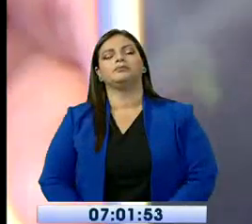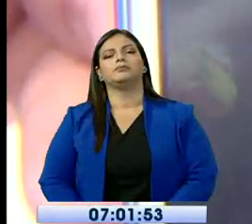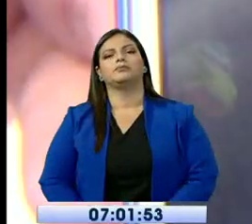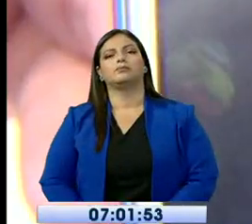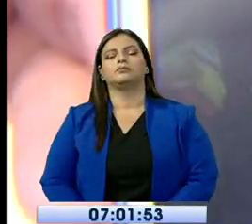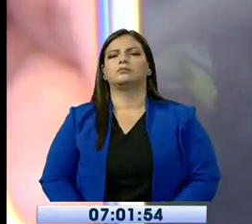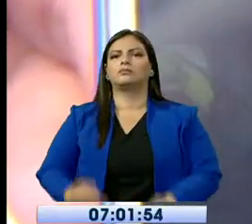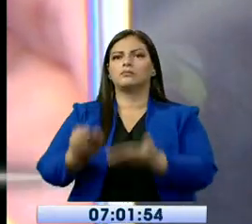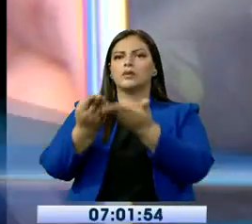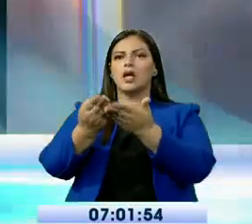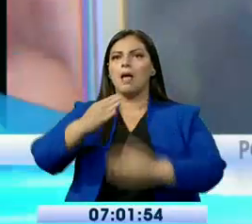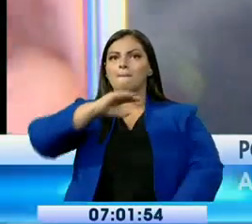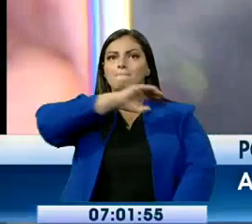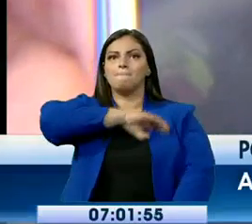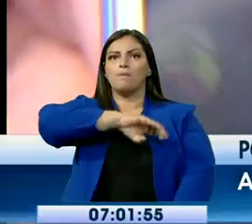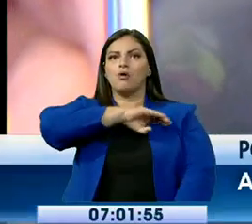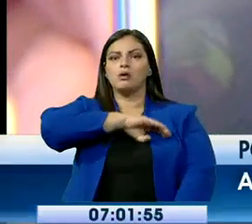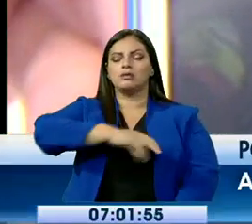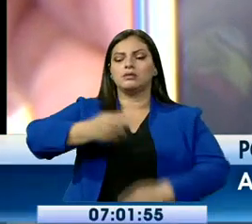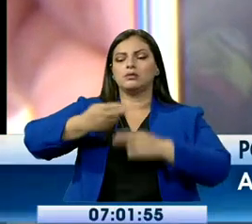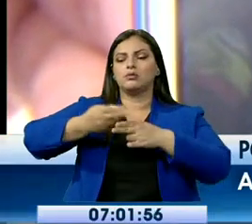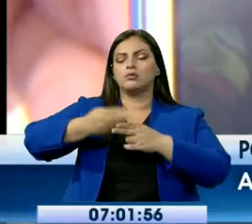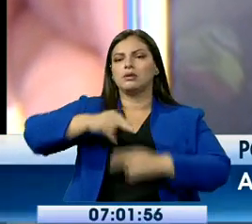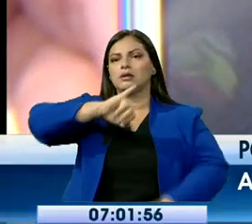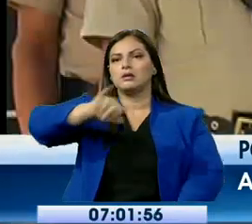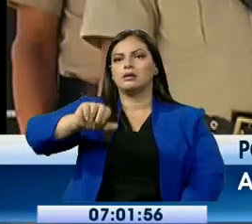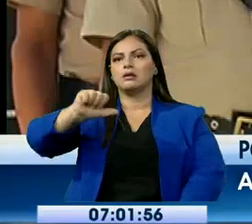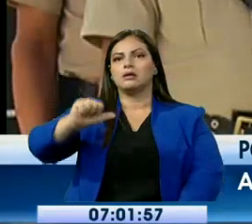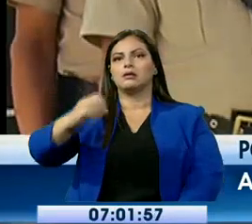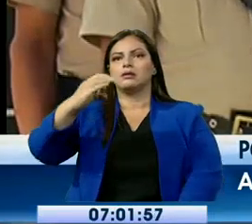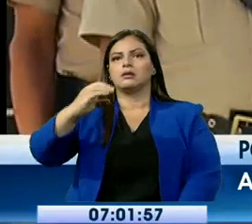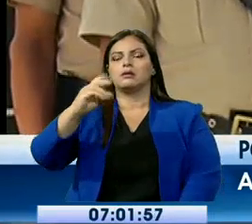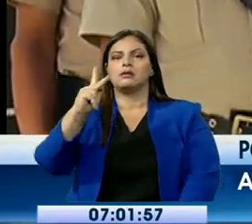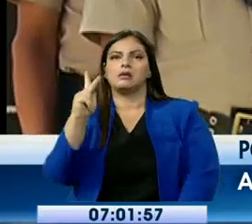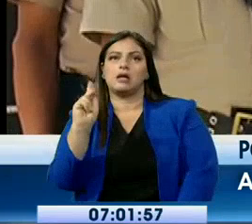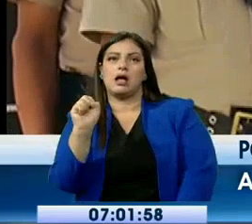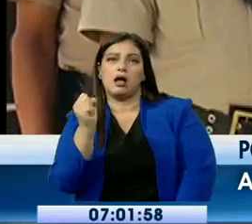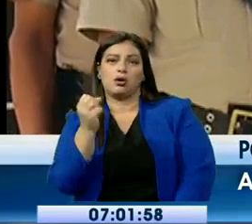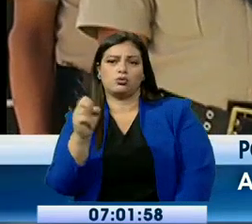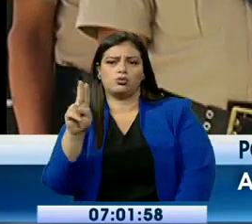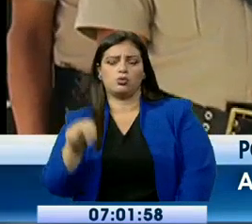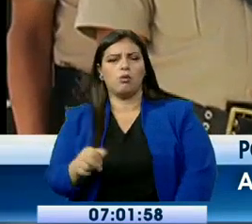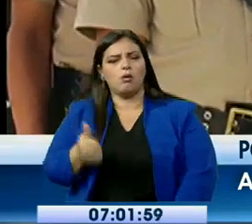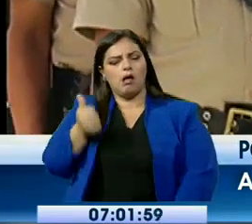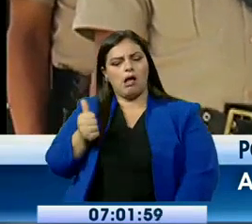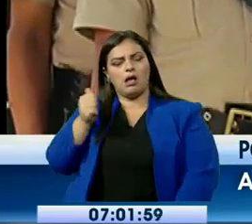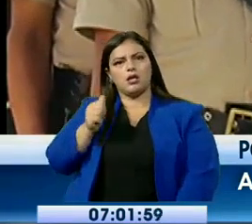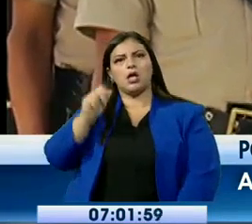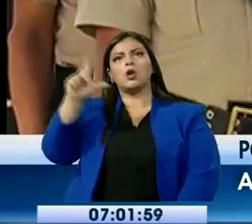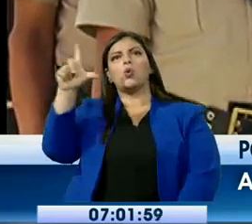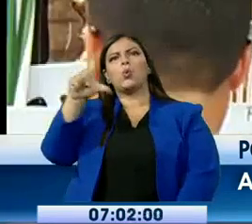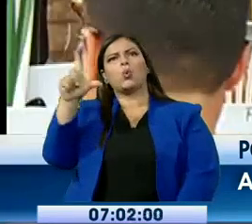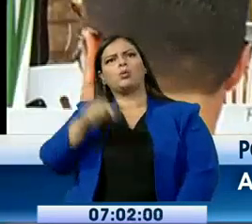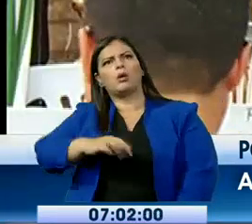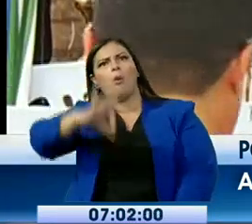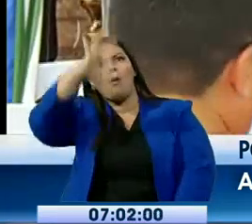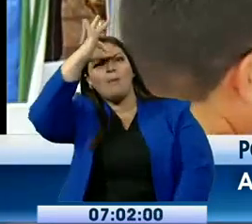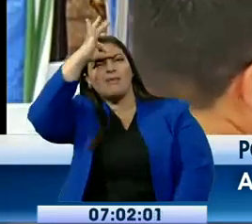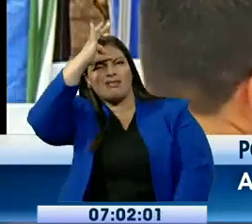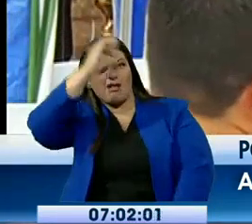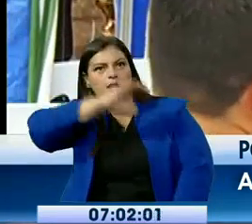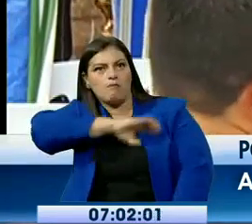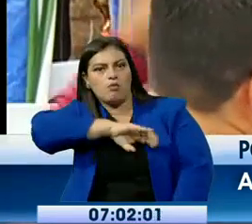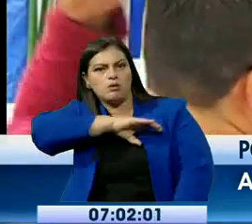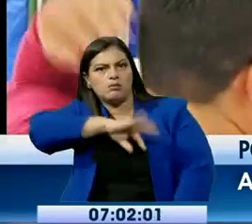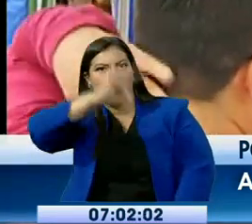Jackson Tutibén Liriano era el nombre del policía que la mañana de lunes falleció en el hospital de la institución en Guayaquil tras un presunto cuadro